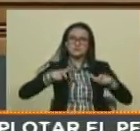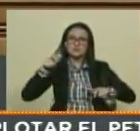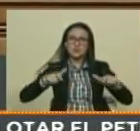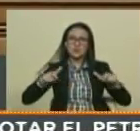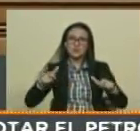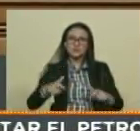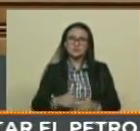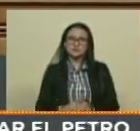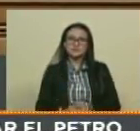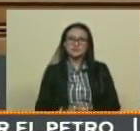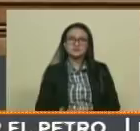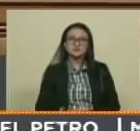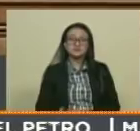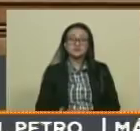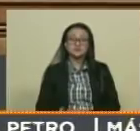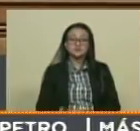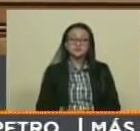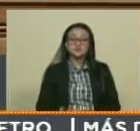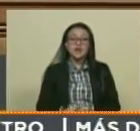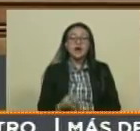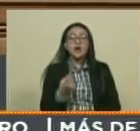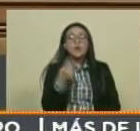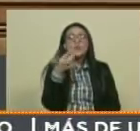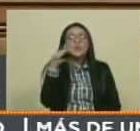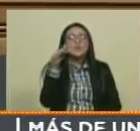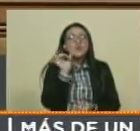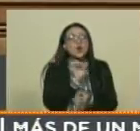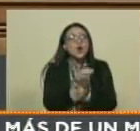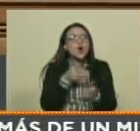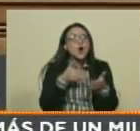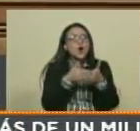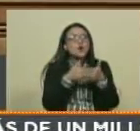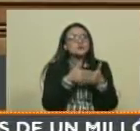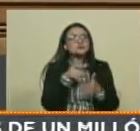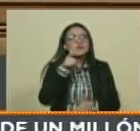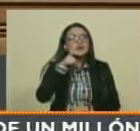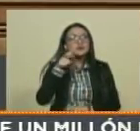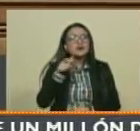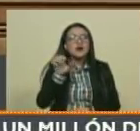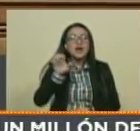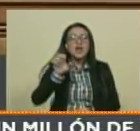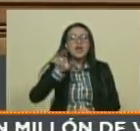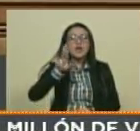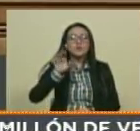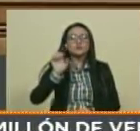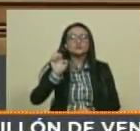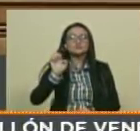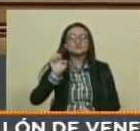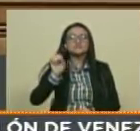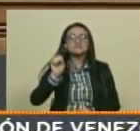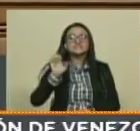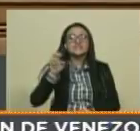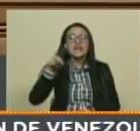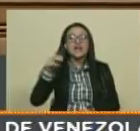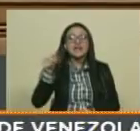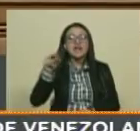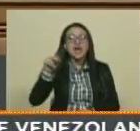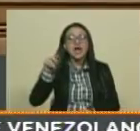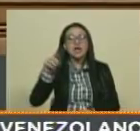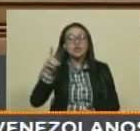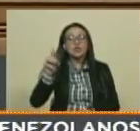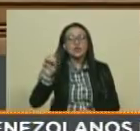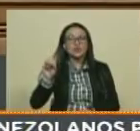Había una orden de aprehensión contra el ciudadano Eusenando Praceres de